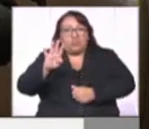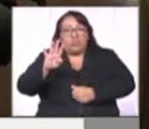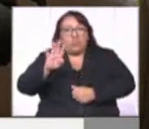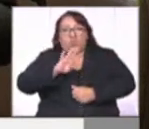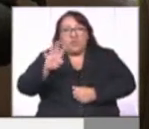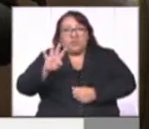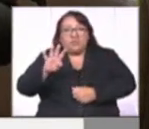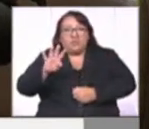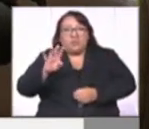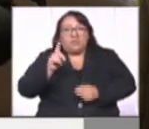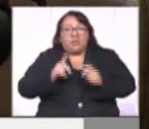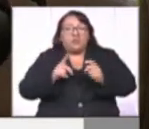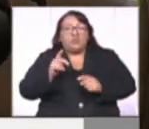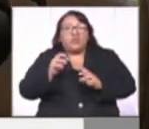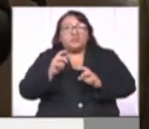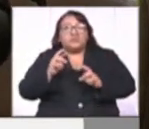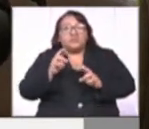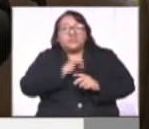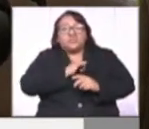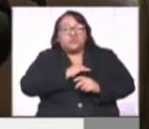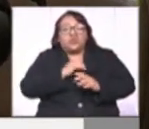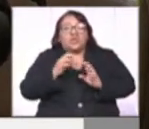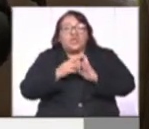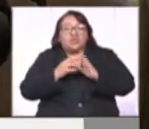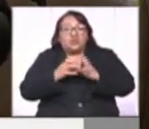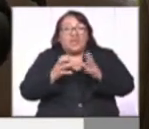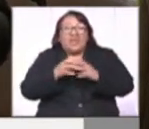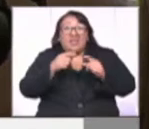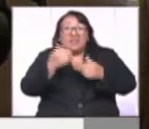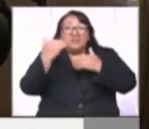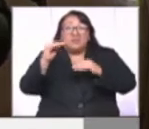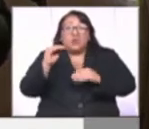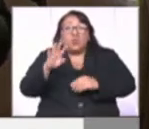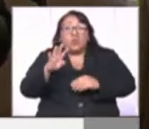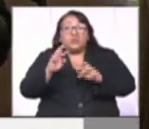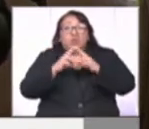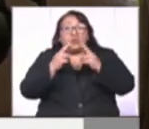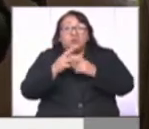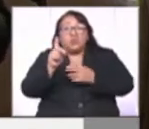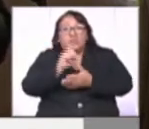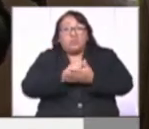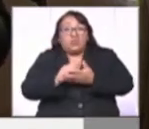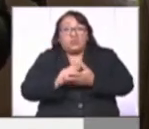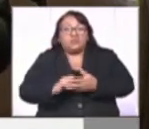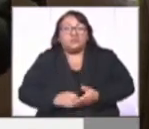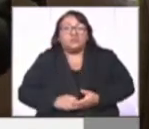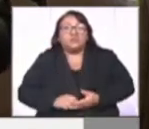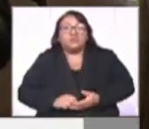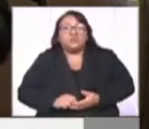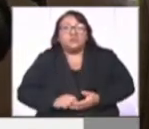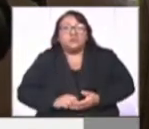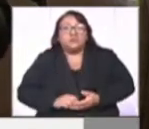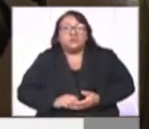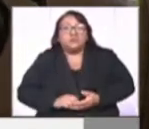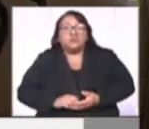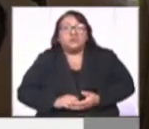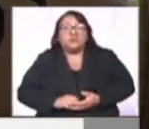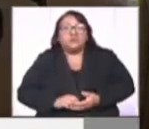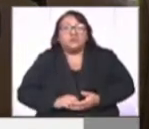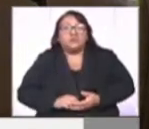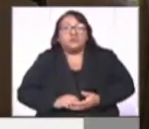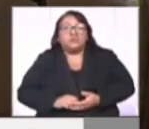recibir para los órganos resolutivos. Esta limitación a 4 sesiones al mes de las distintas salas de tribunal y